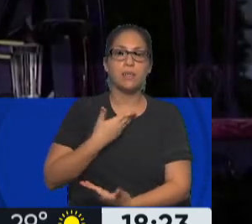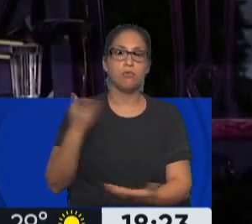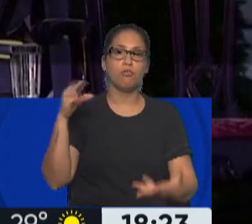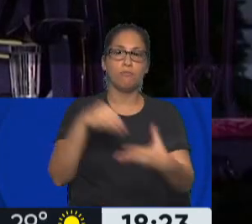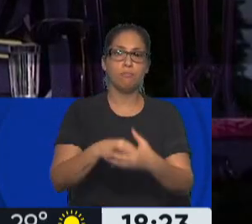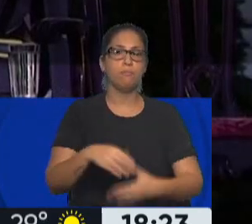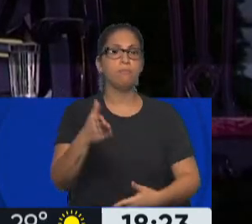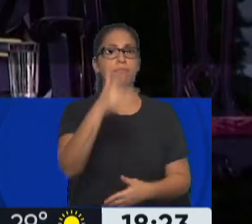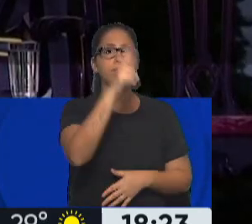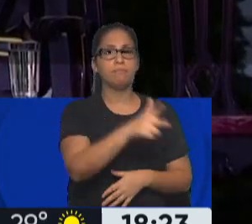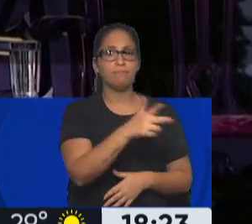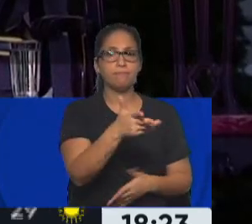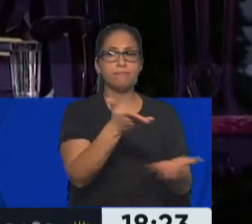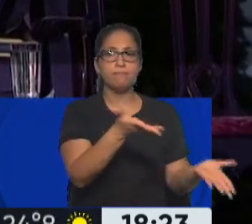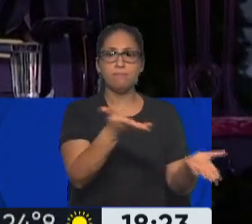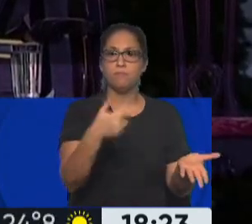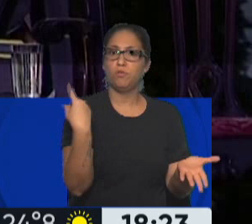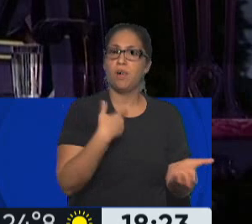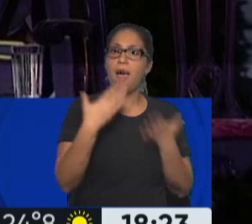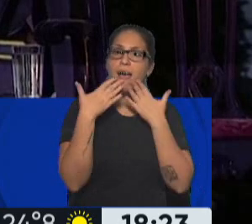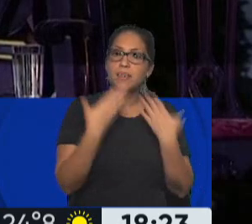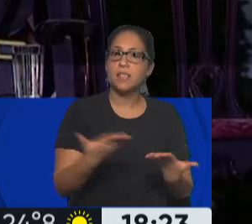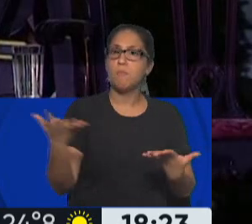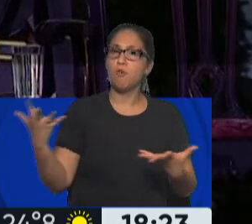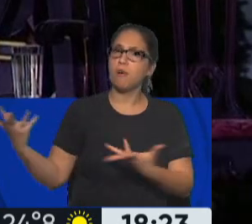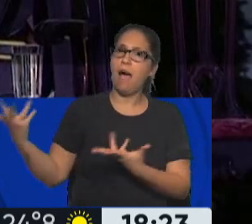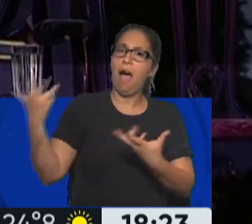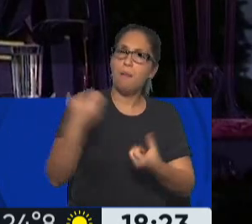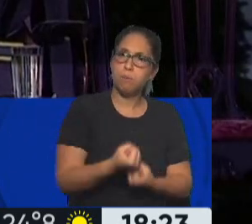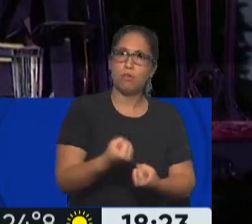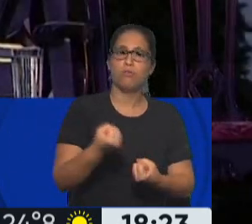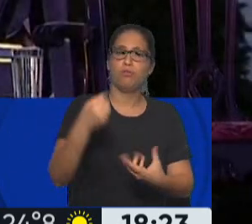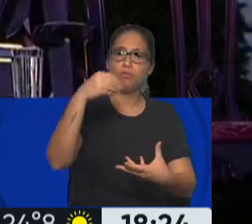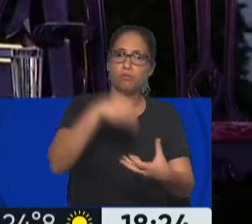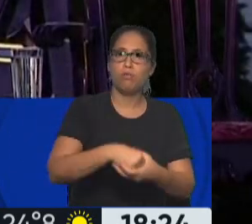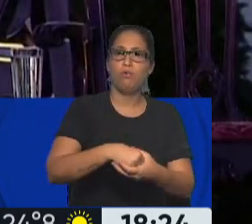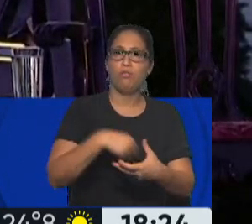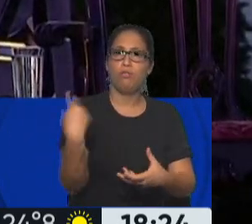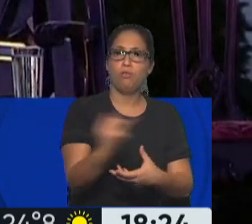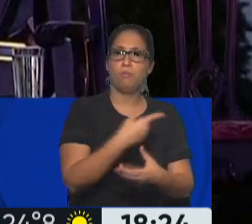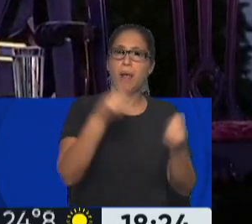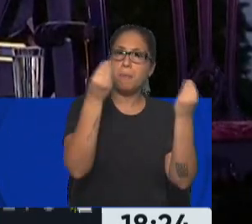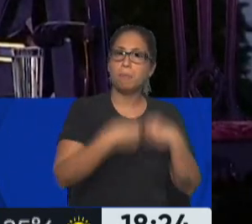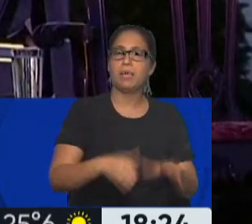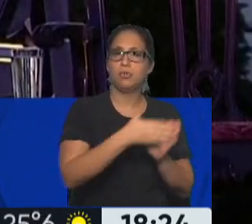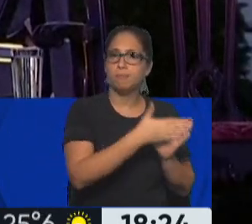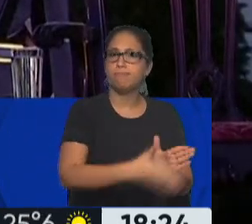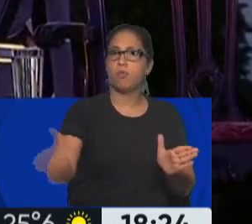are grateful for your invaluable support of our new beginning with the Cuban people, which holds out the promise